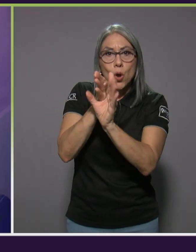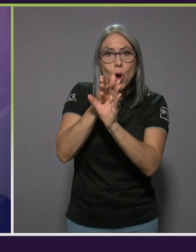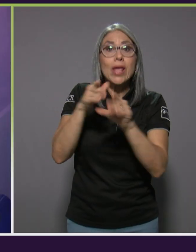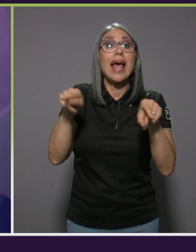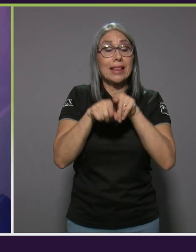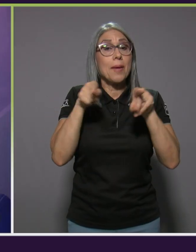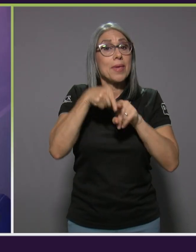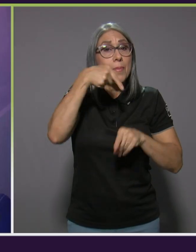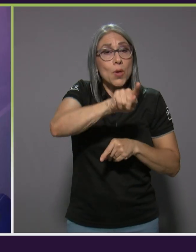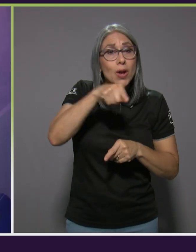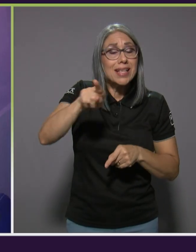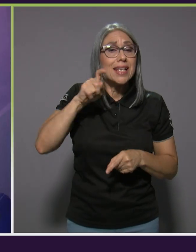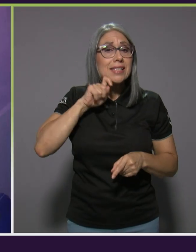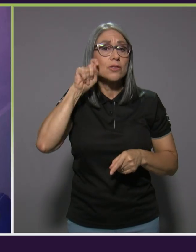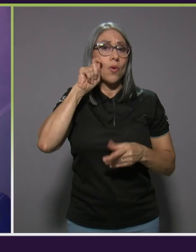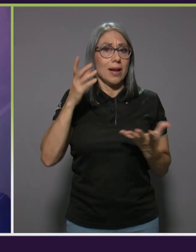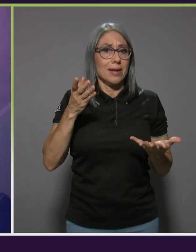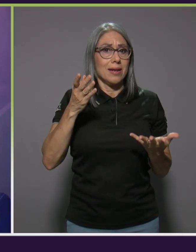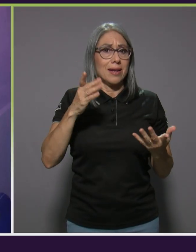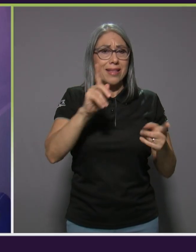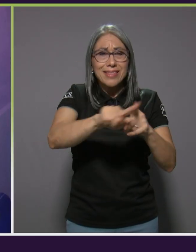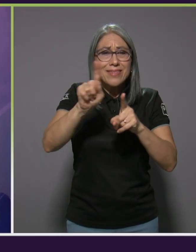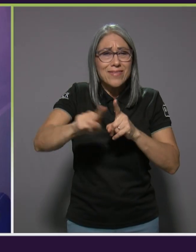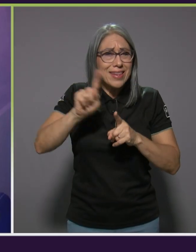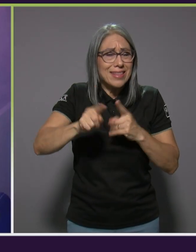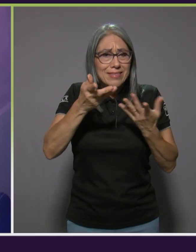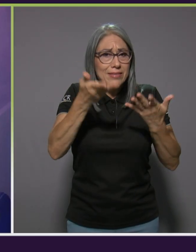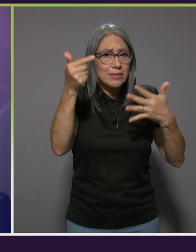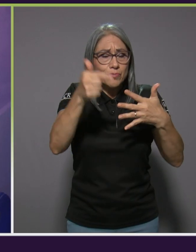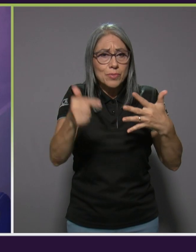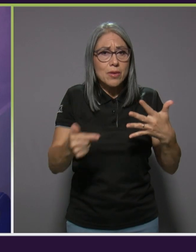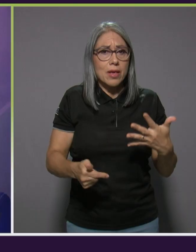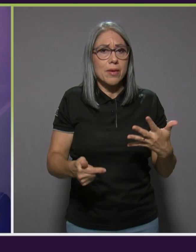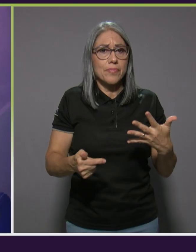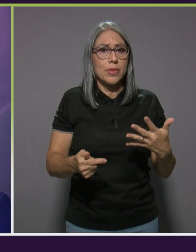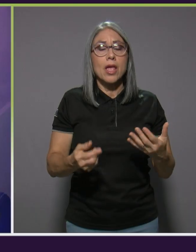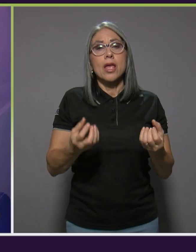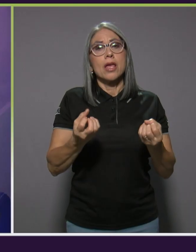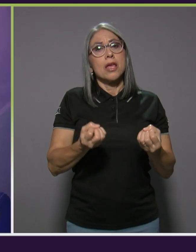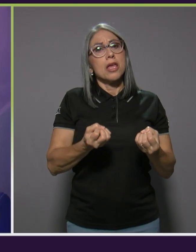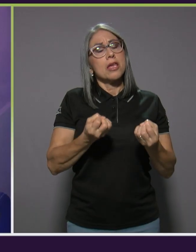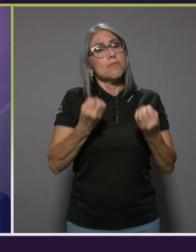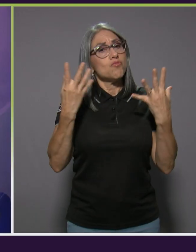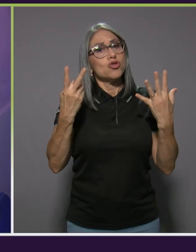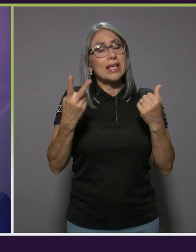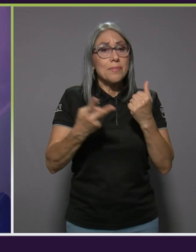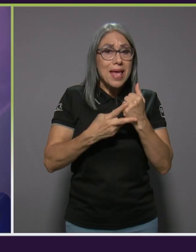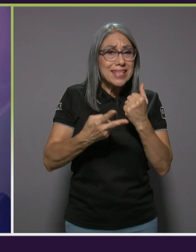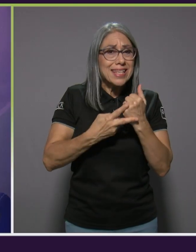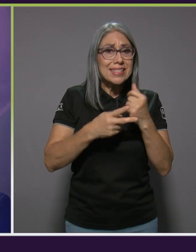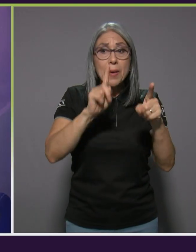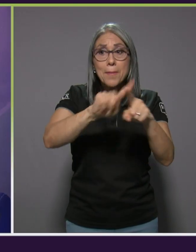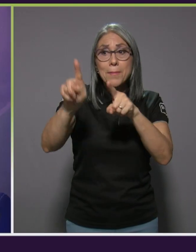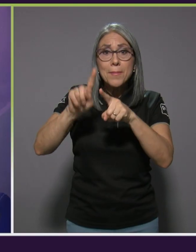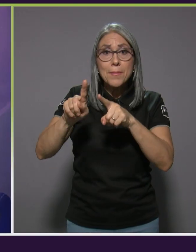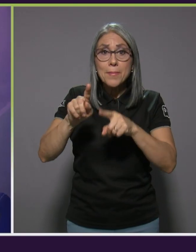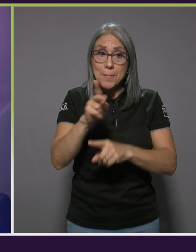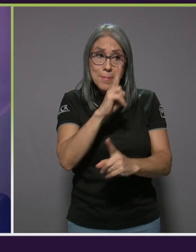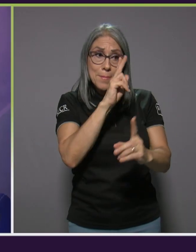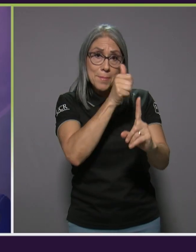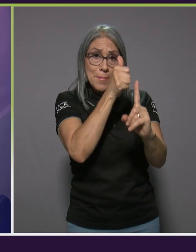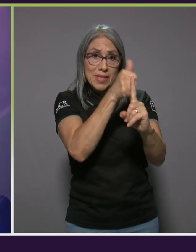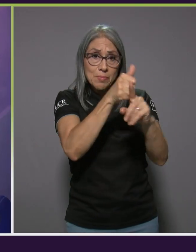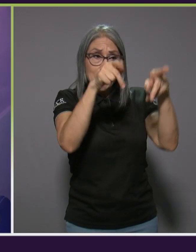inclusive y patrimonial, porque y muchas veces varios tipos de violencia en la misma